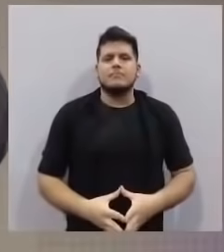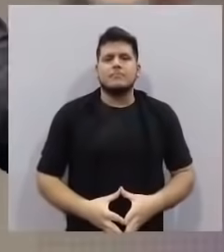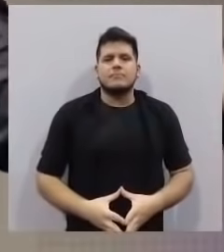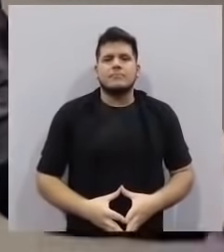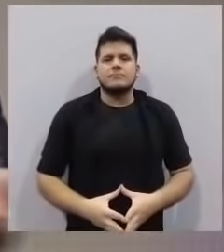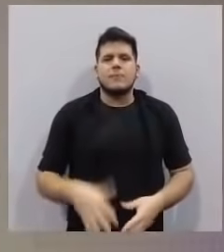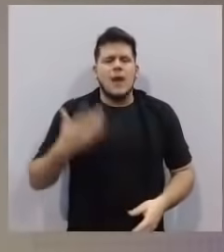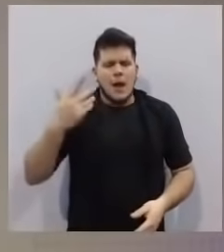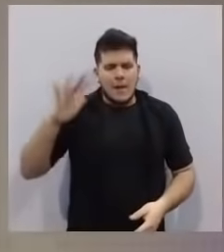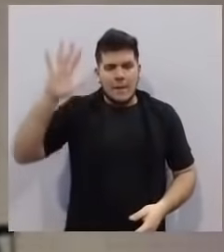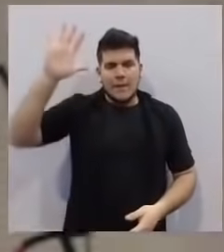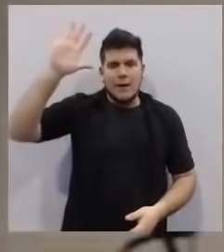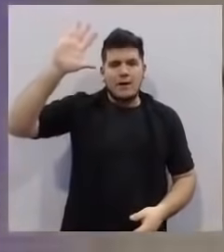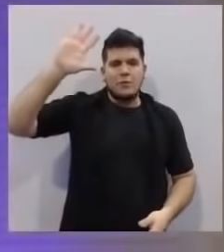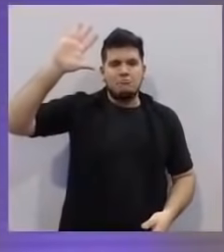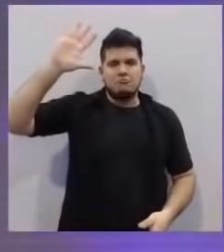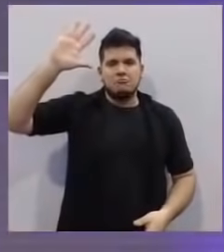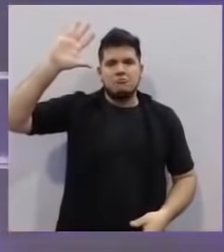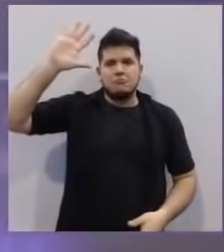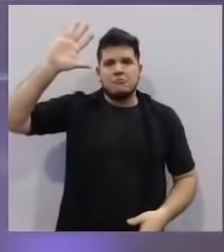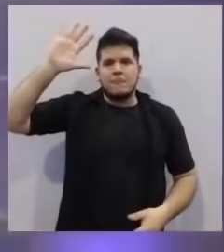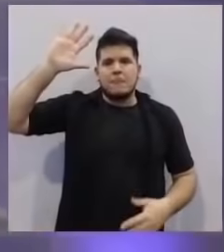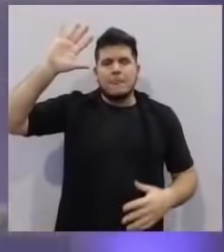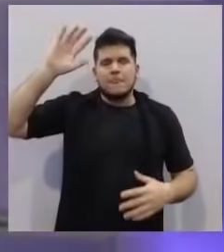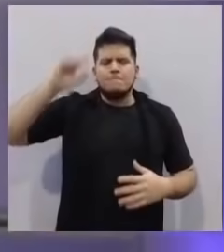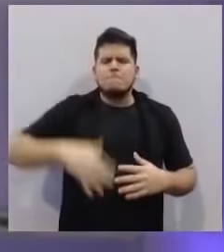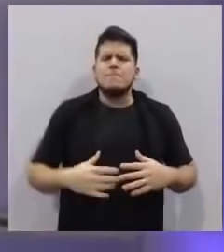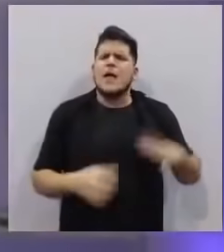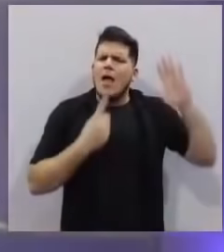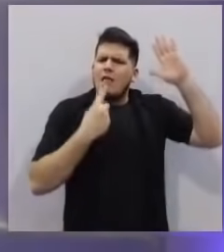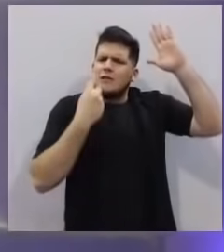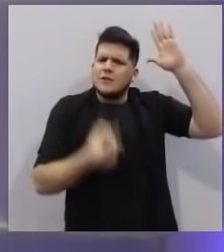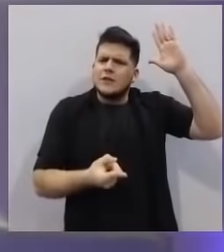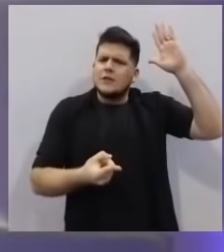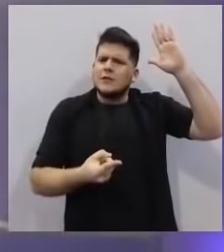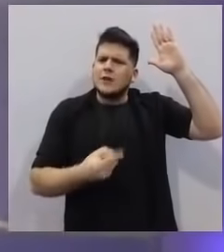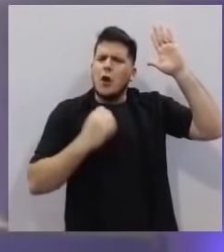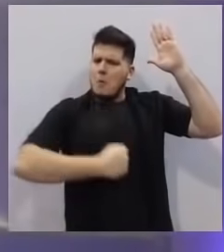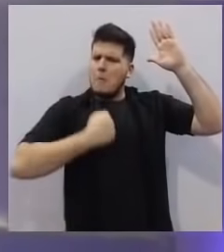diga la corona que yo porto es poderosa